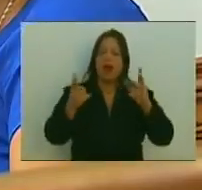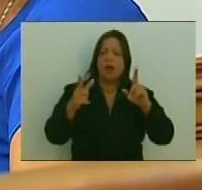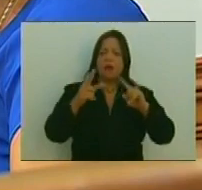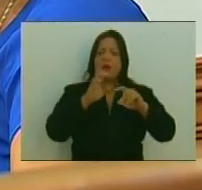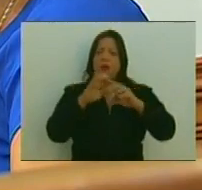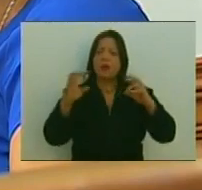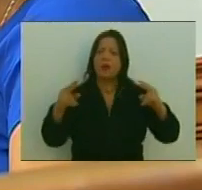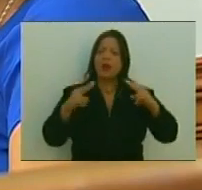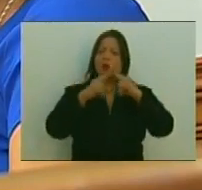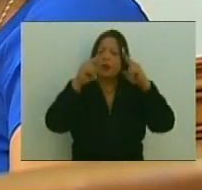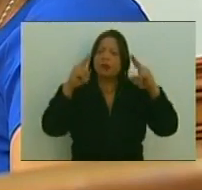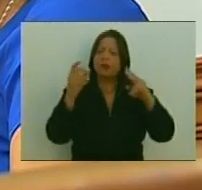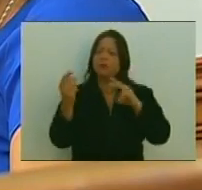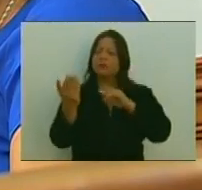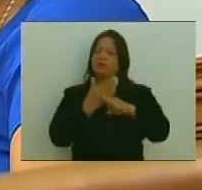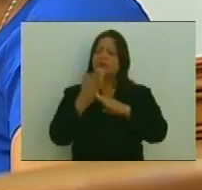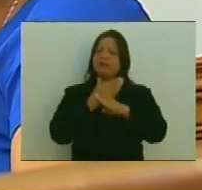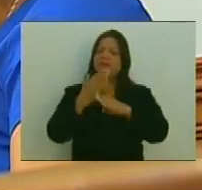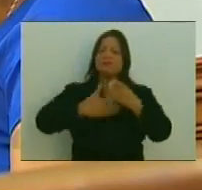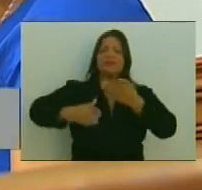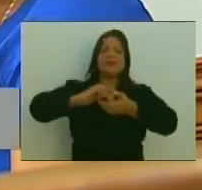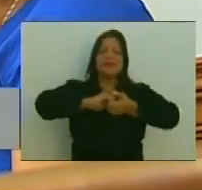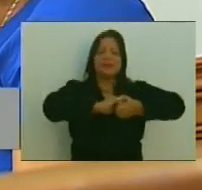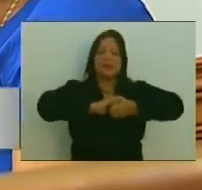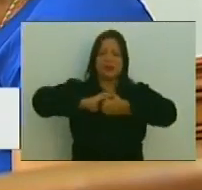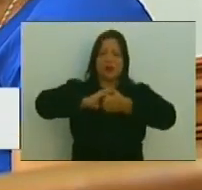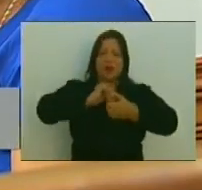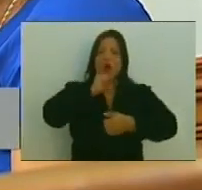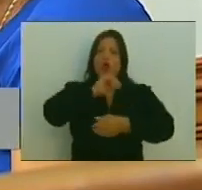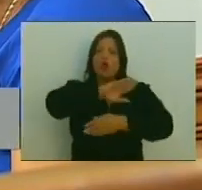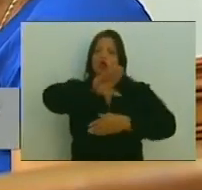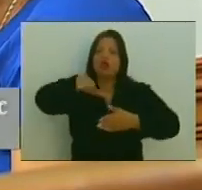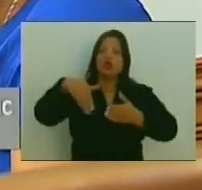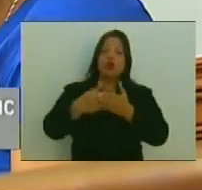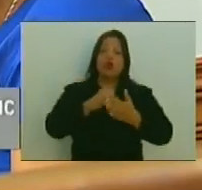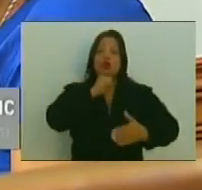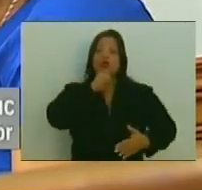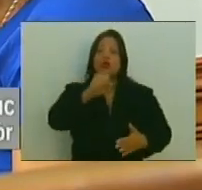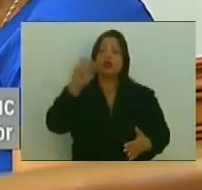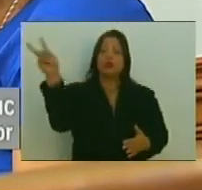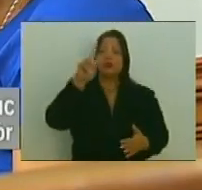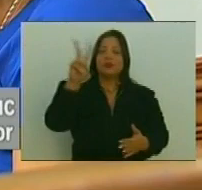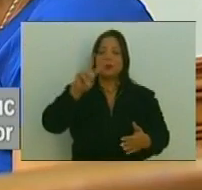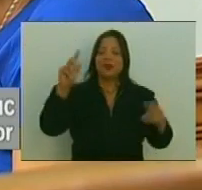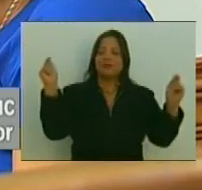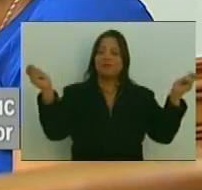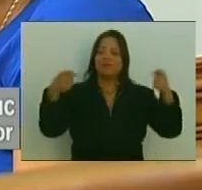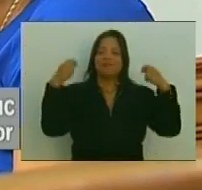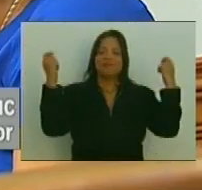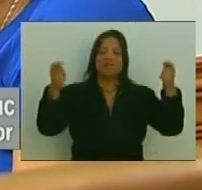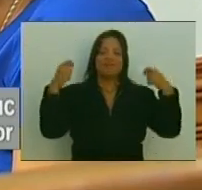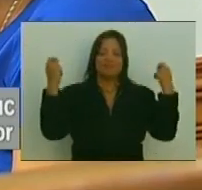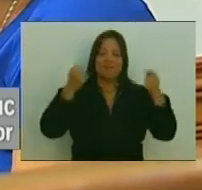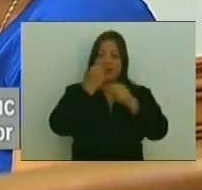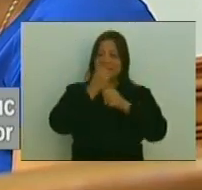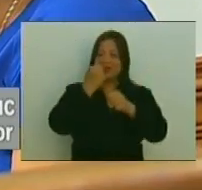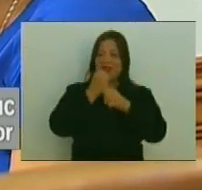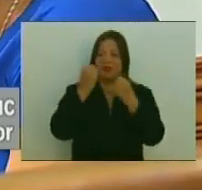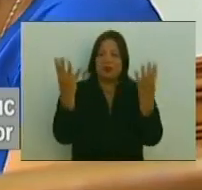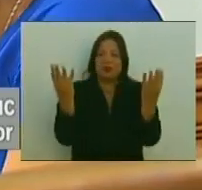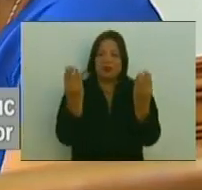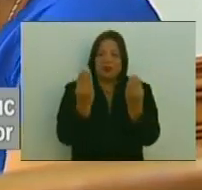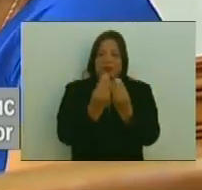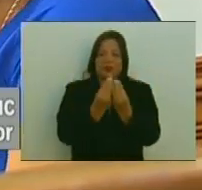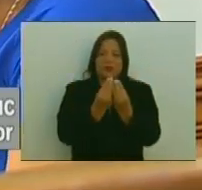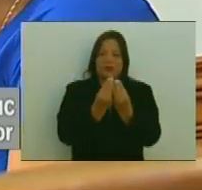del encuentro de solidaridad Todos Somos Venezuela, impulsado a través del trabajo